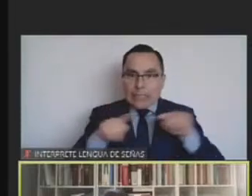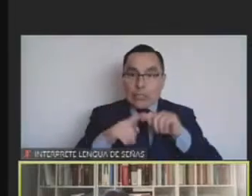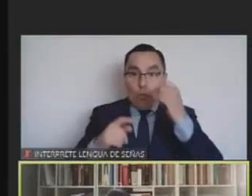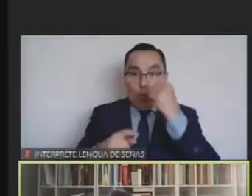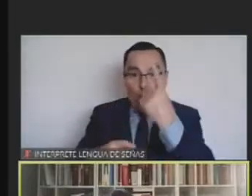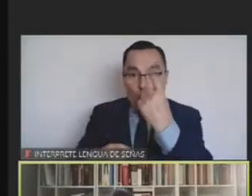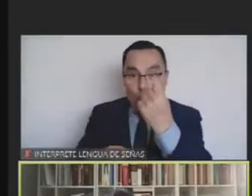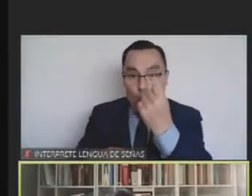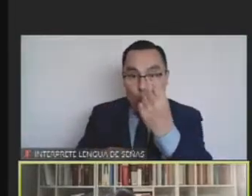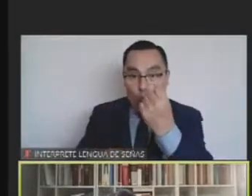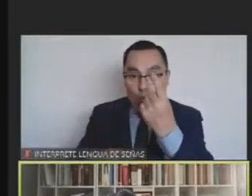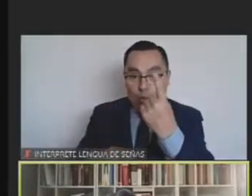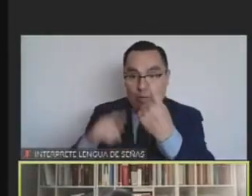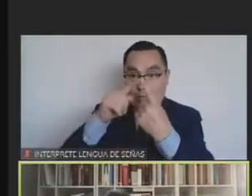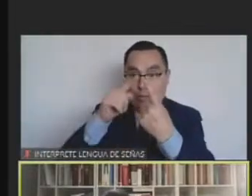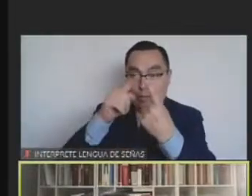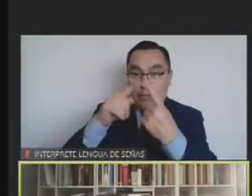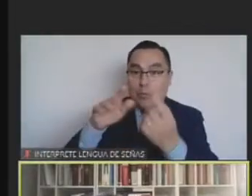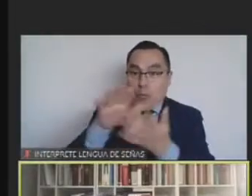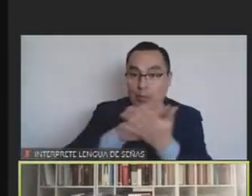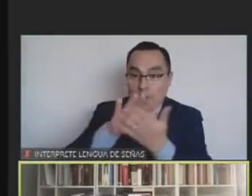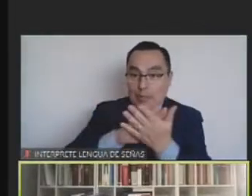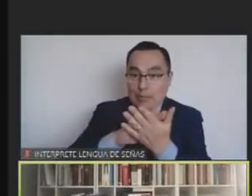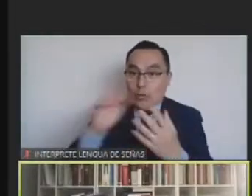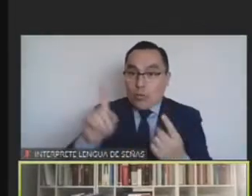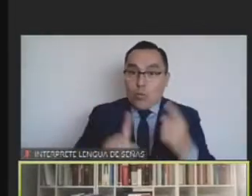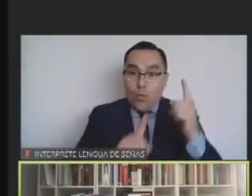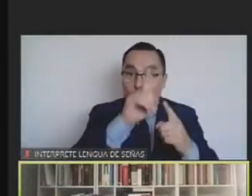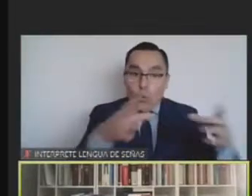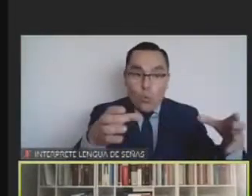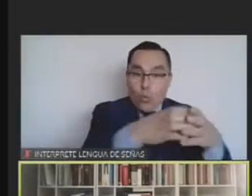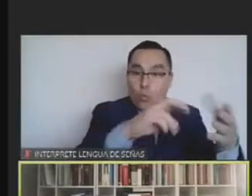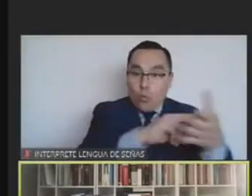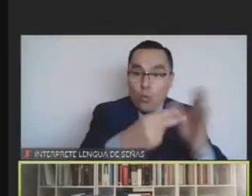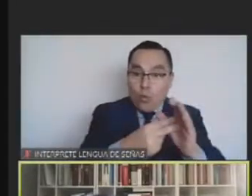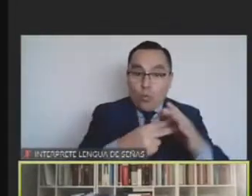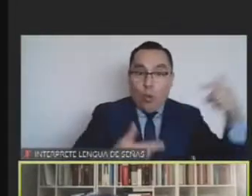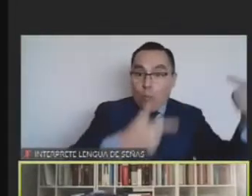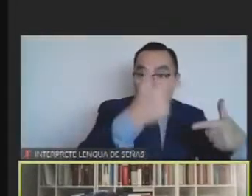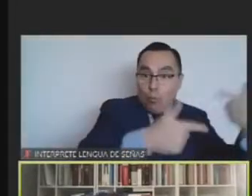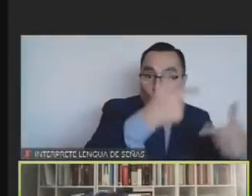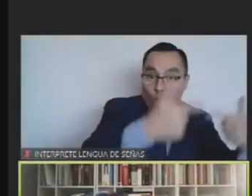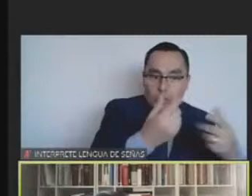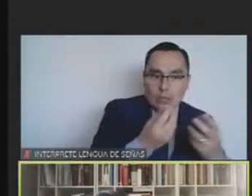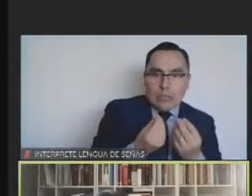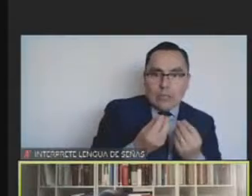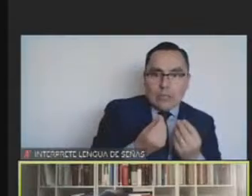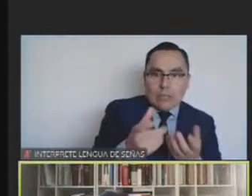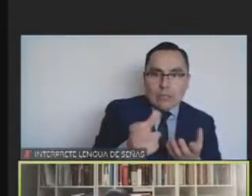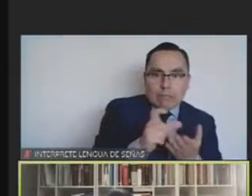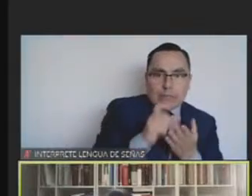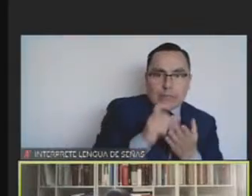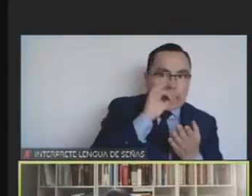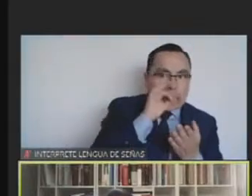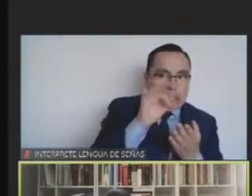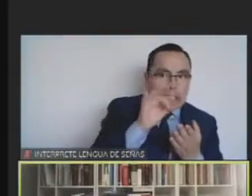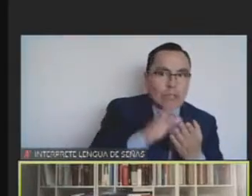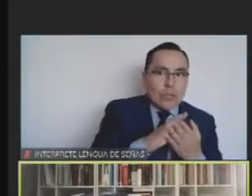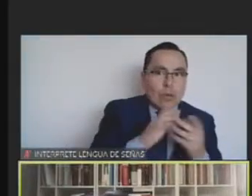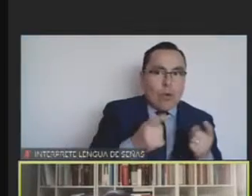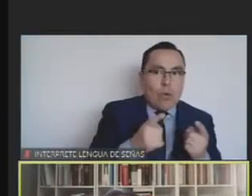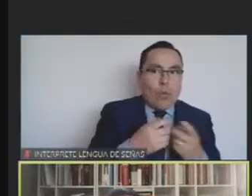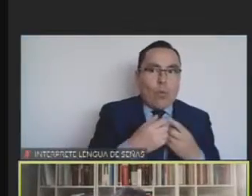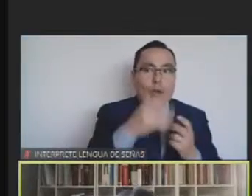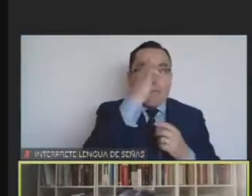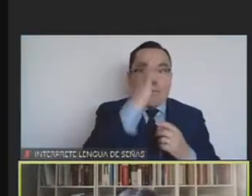evidente, es cuando concurren respecto a una misma situación la política, los intereses económicos y los cuadros funcionarios o el